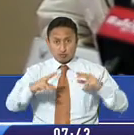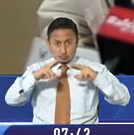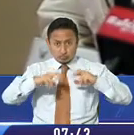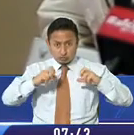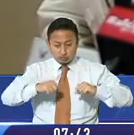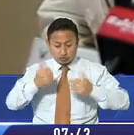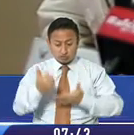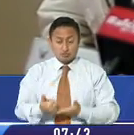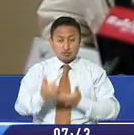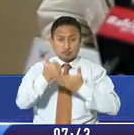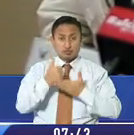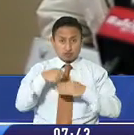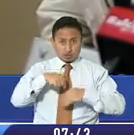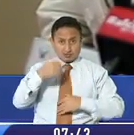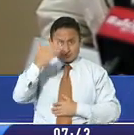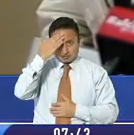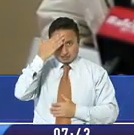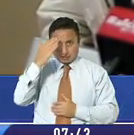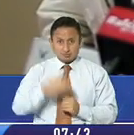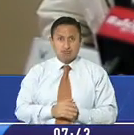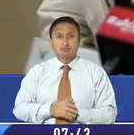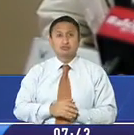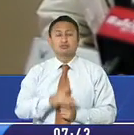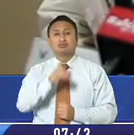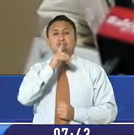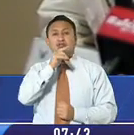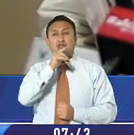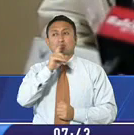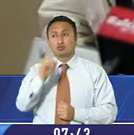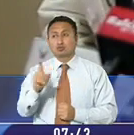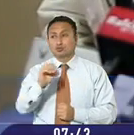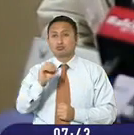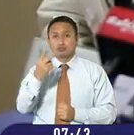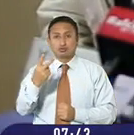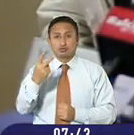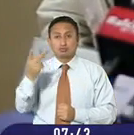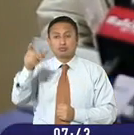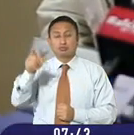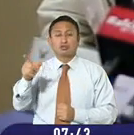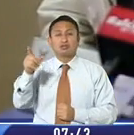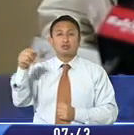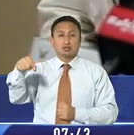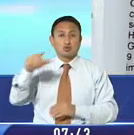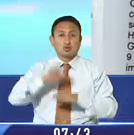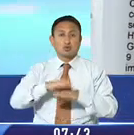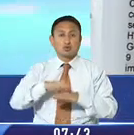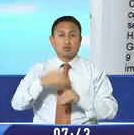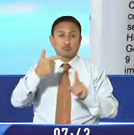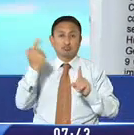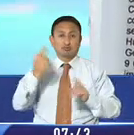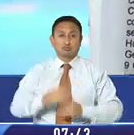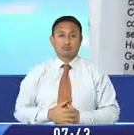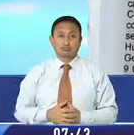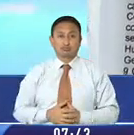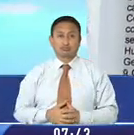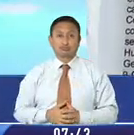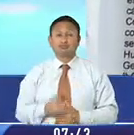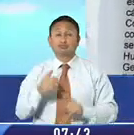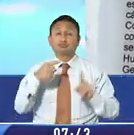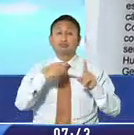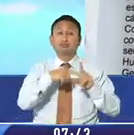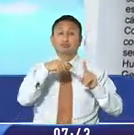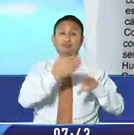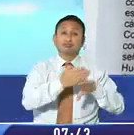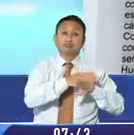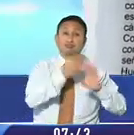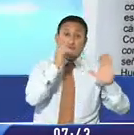permita establecer quién o quiénes son los autores de este lamentable hecho. El hoy fallecido habría puesto una